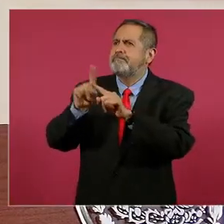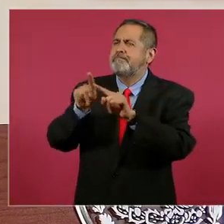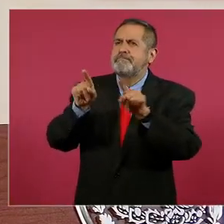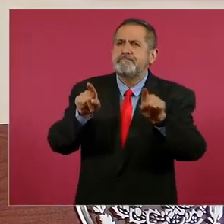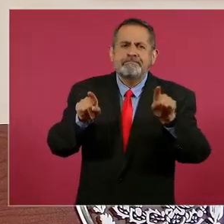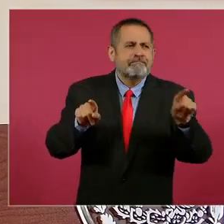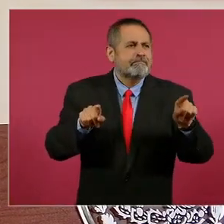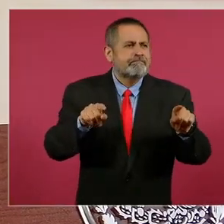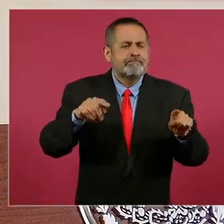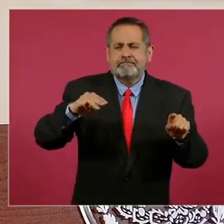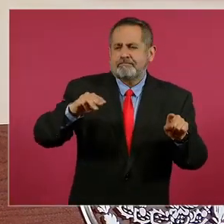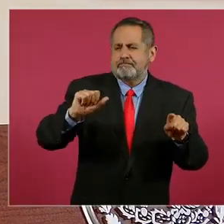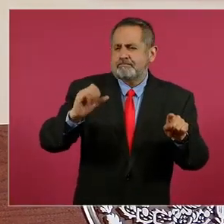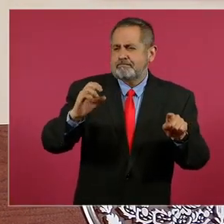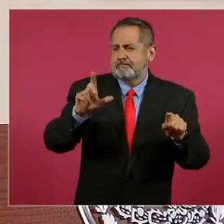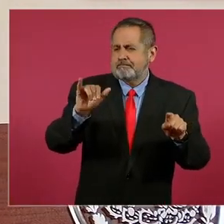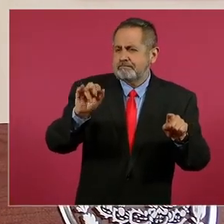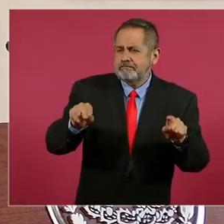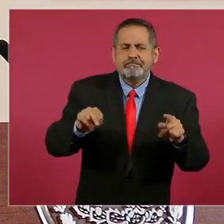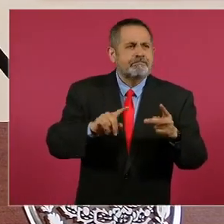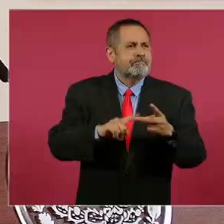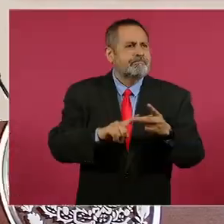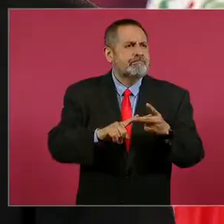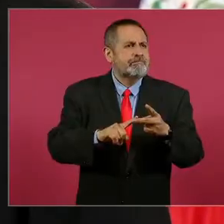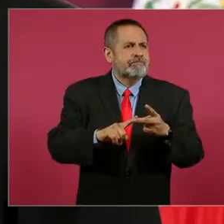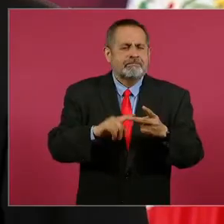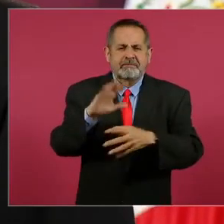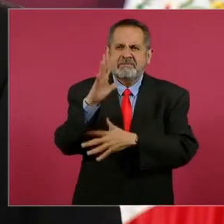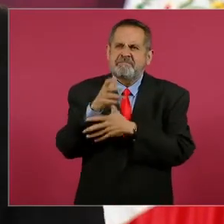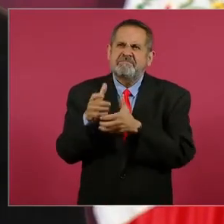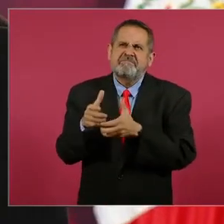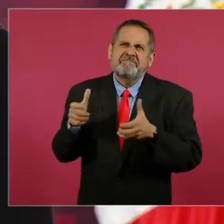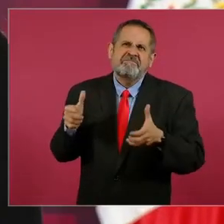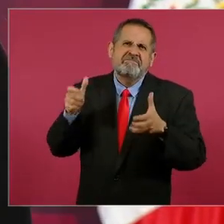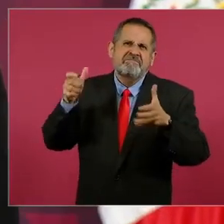el Maculí, la Ceiba,